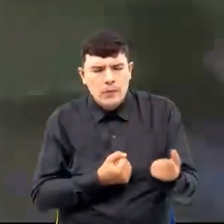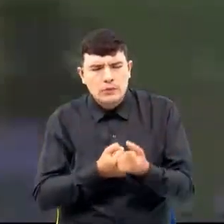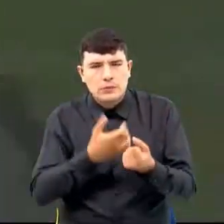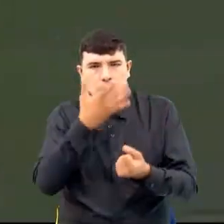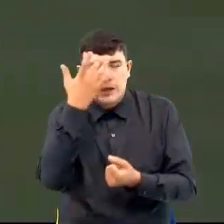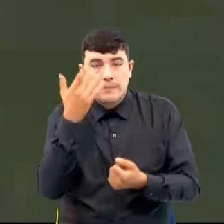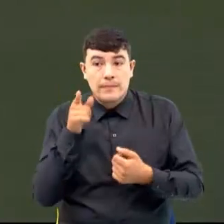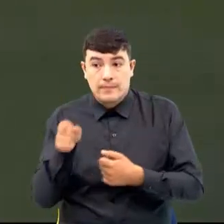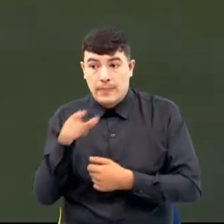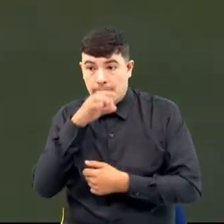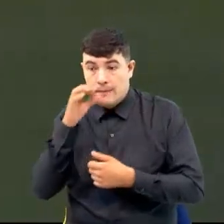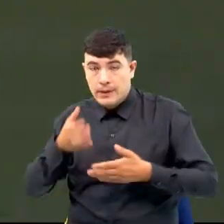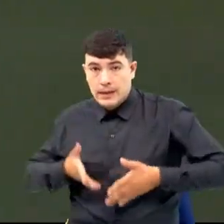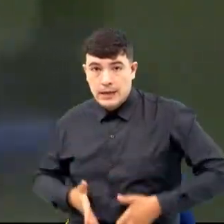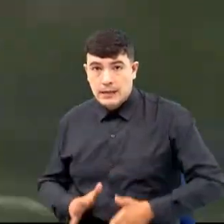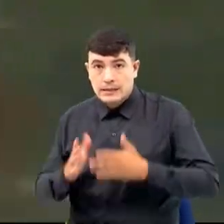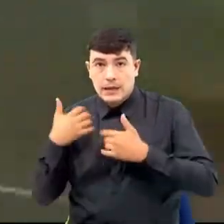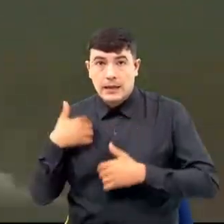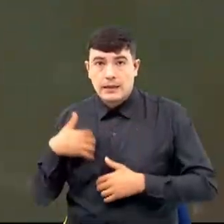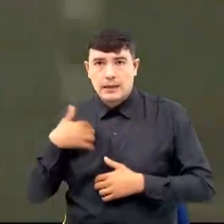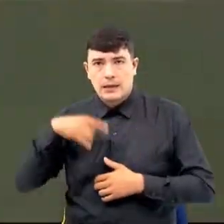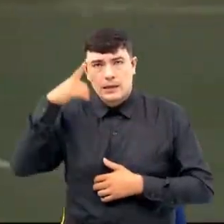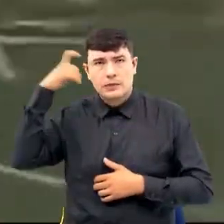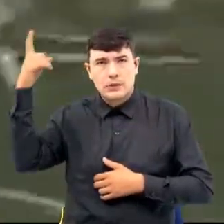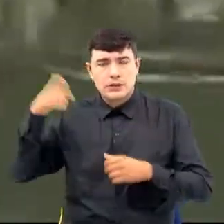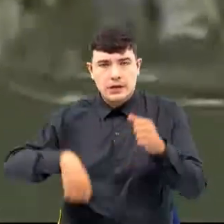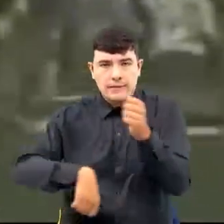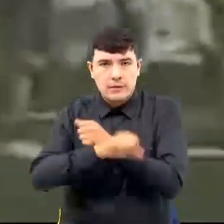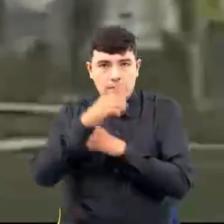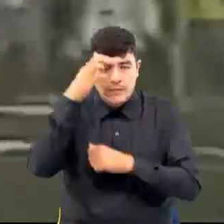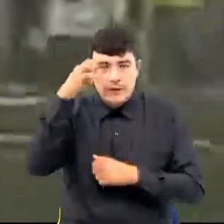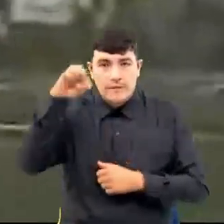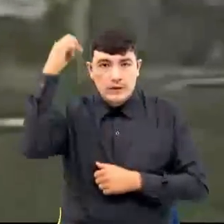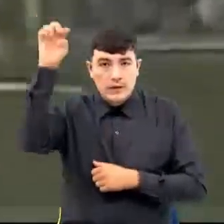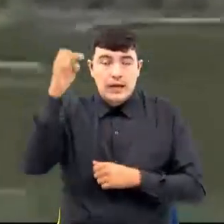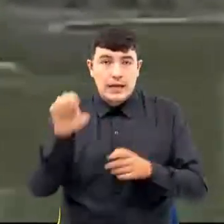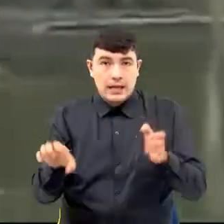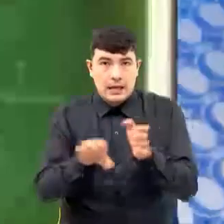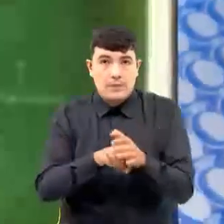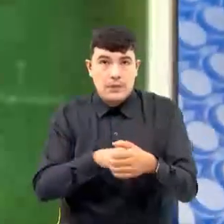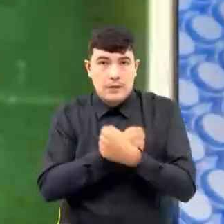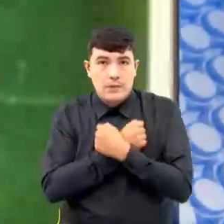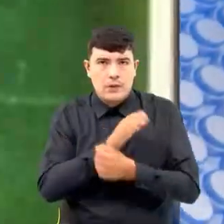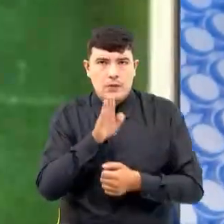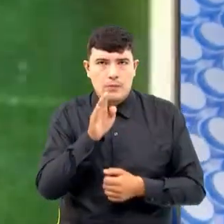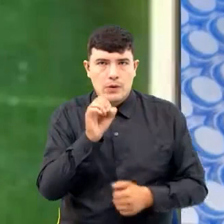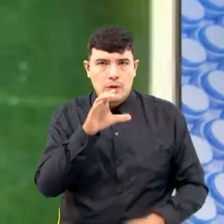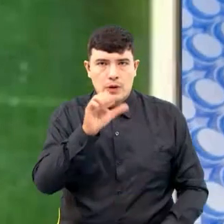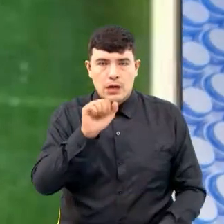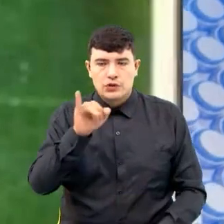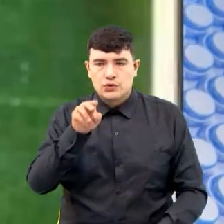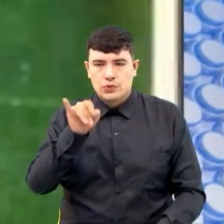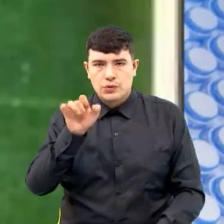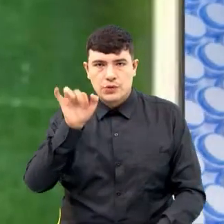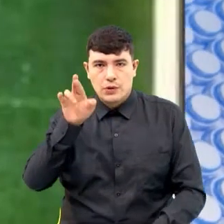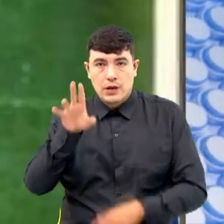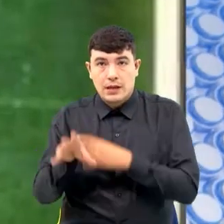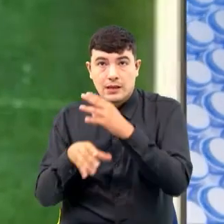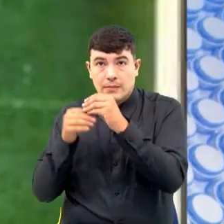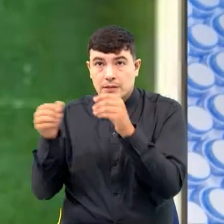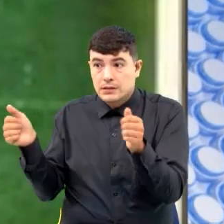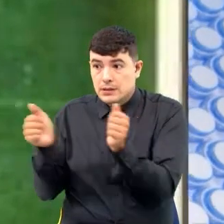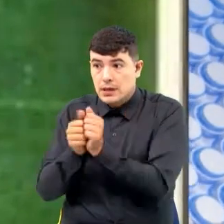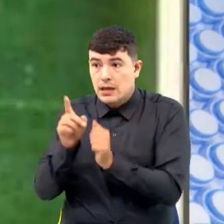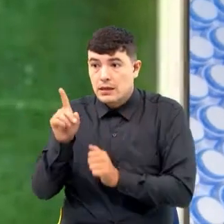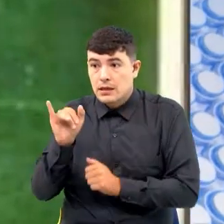Nació en Buenos Aires, soñaba con jugar fútbol profesional y lo logró en el equipo de sus amores, Boca Juniors, al lado del más grande,